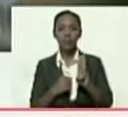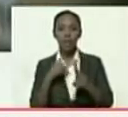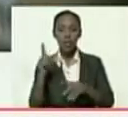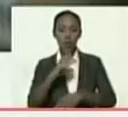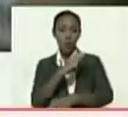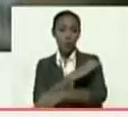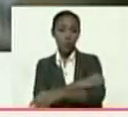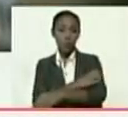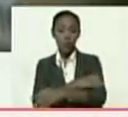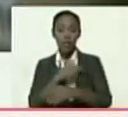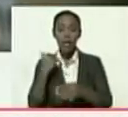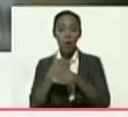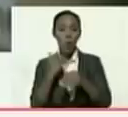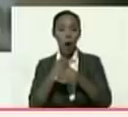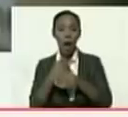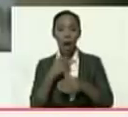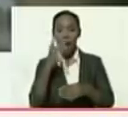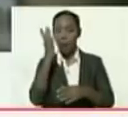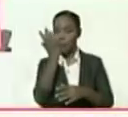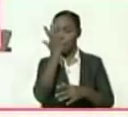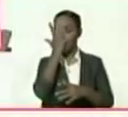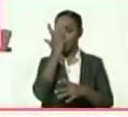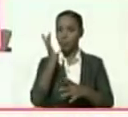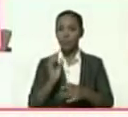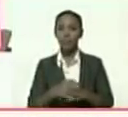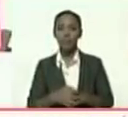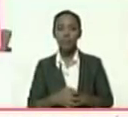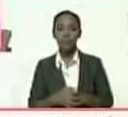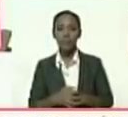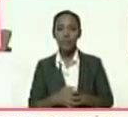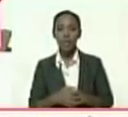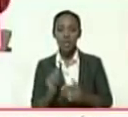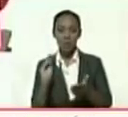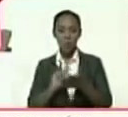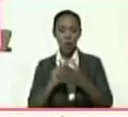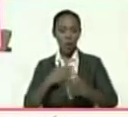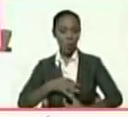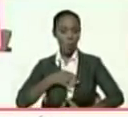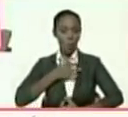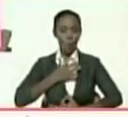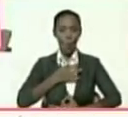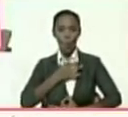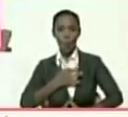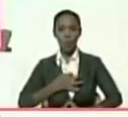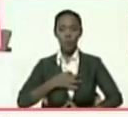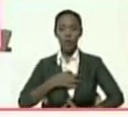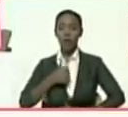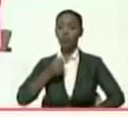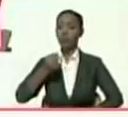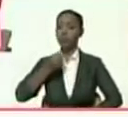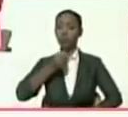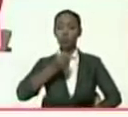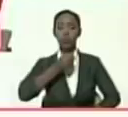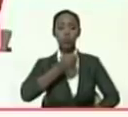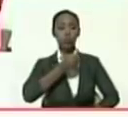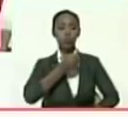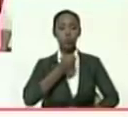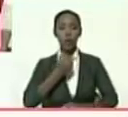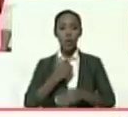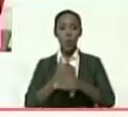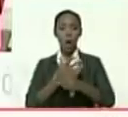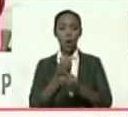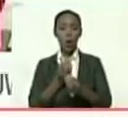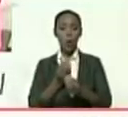de eso se disfrazan. Se disfrazan, usted lo ve, se ponen traje y declaran, parecen demócratas, no son demócratas